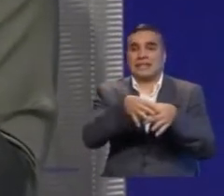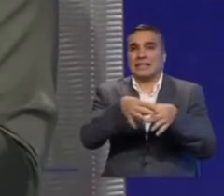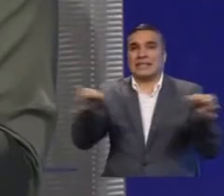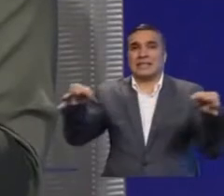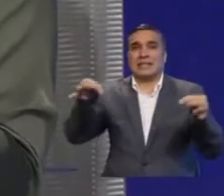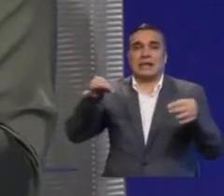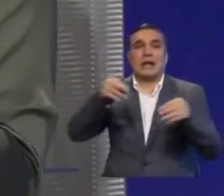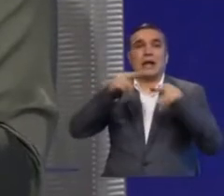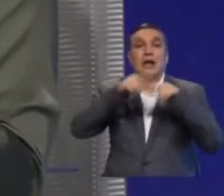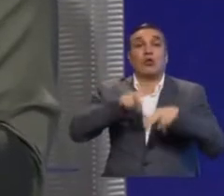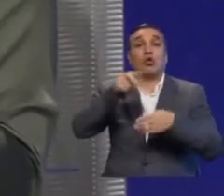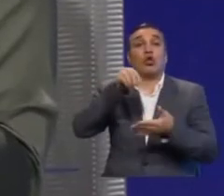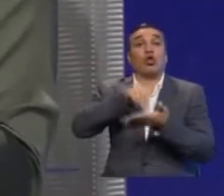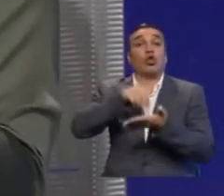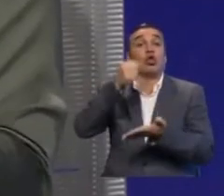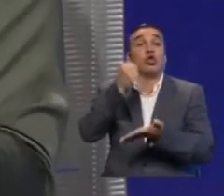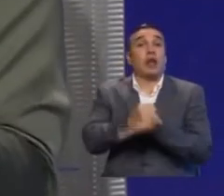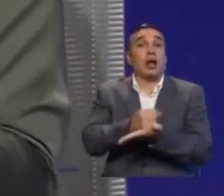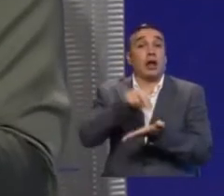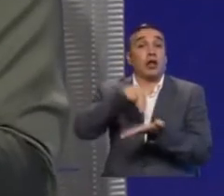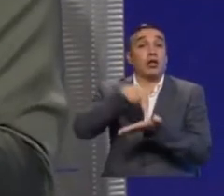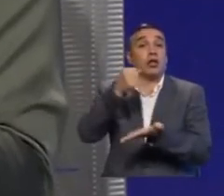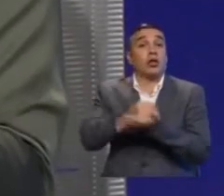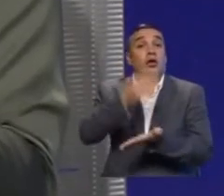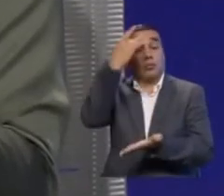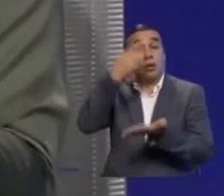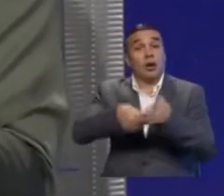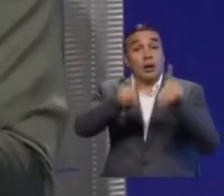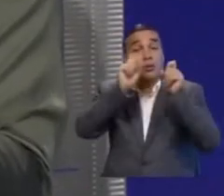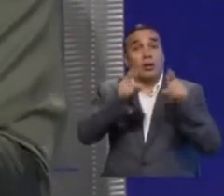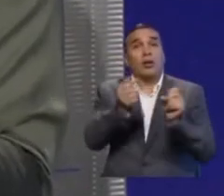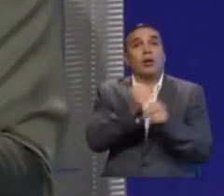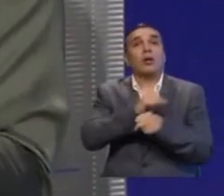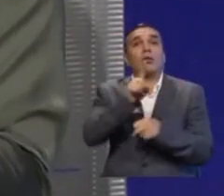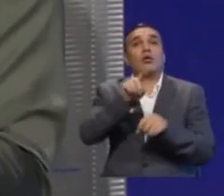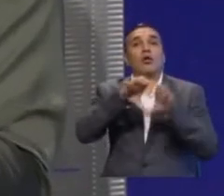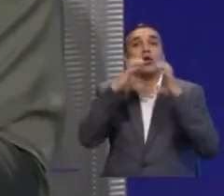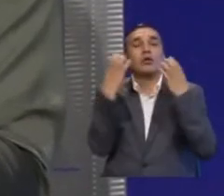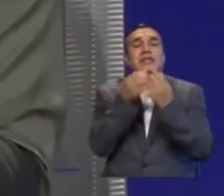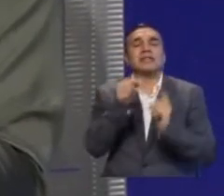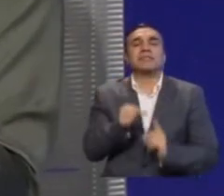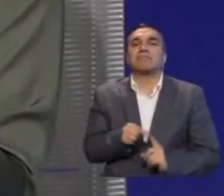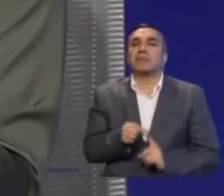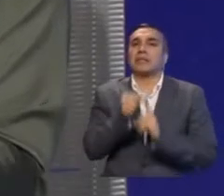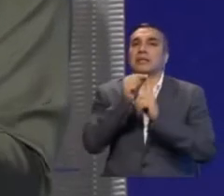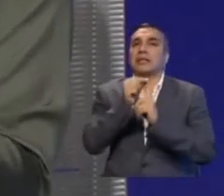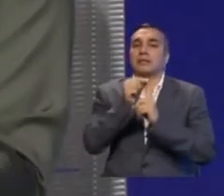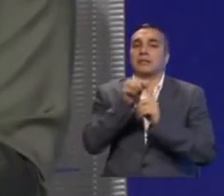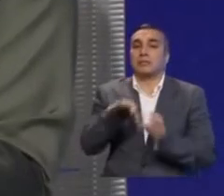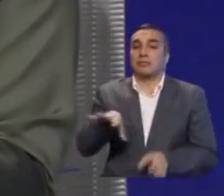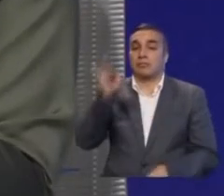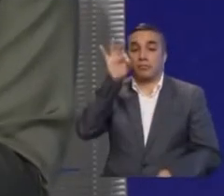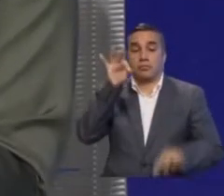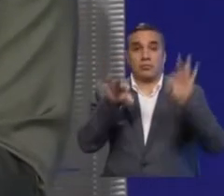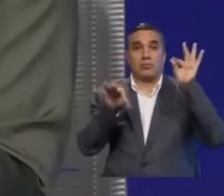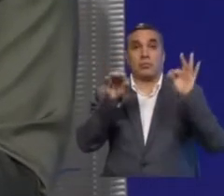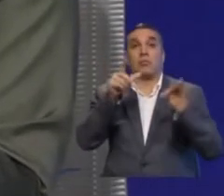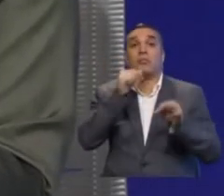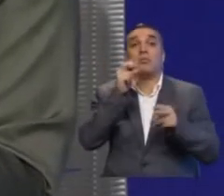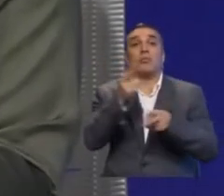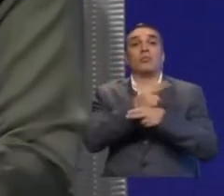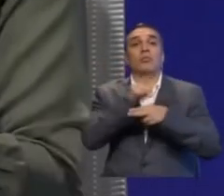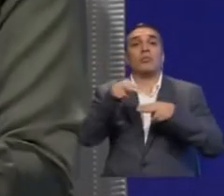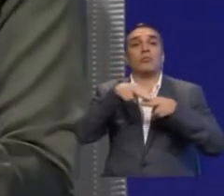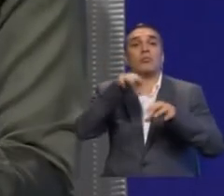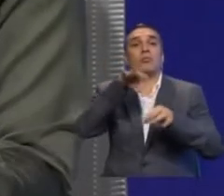sido revisados por un notario, porque estas preguntas han sido elaboradas por un comité especial que fue escogido por el Consejo